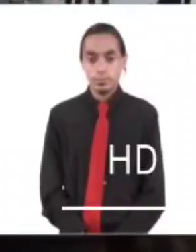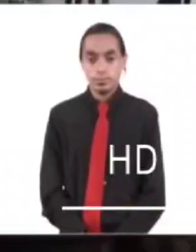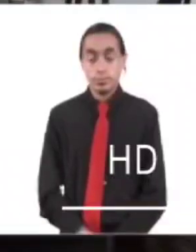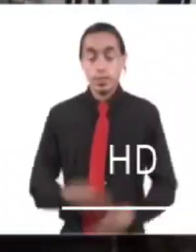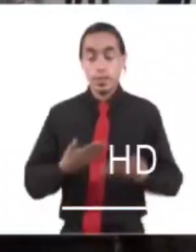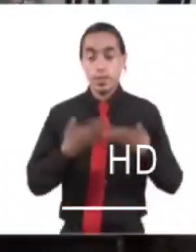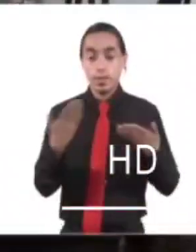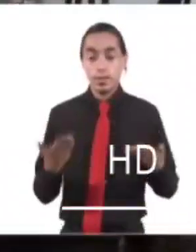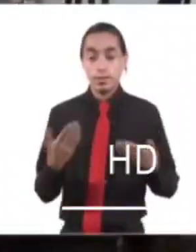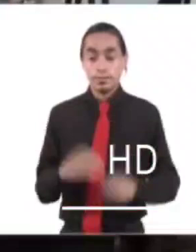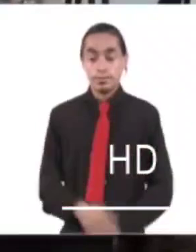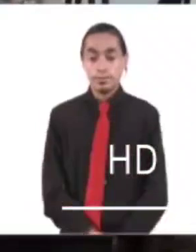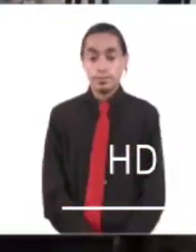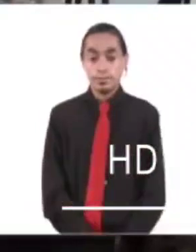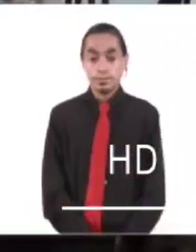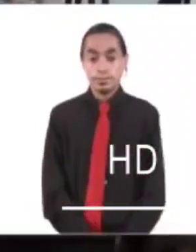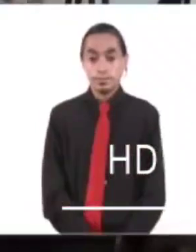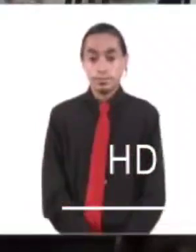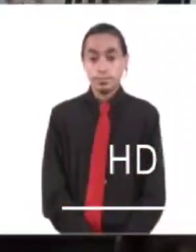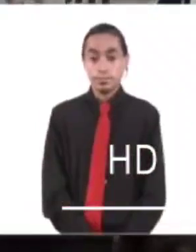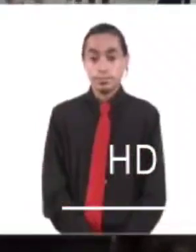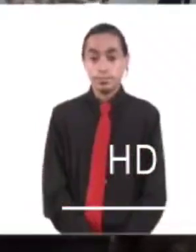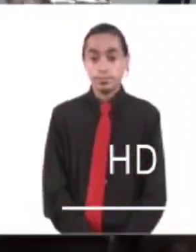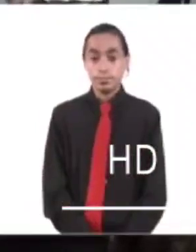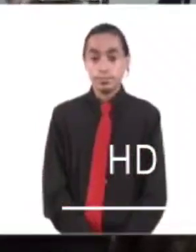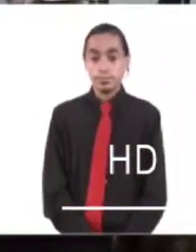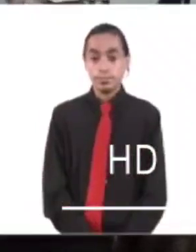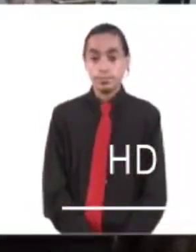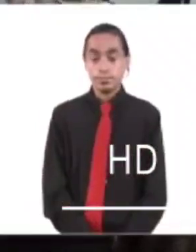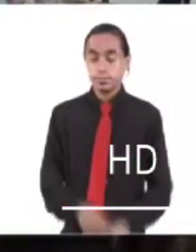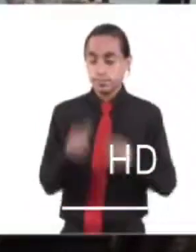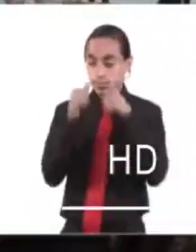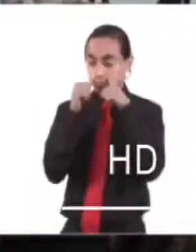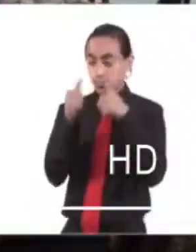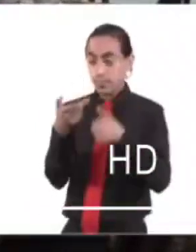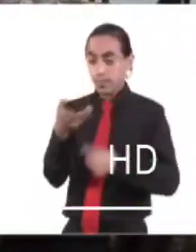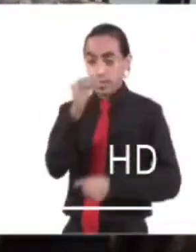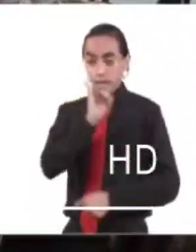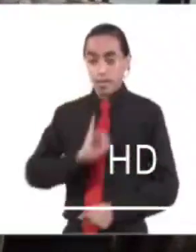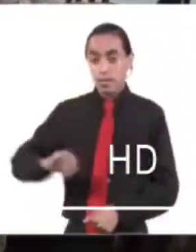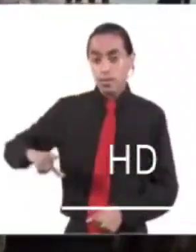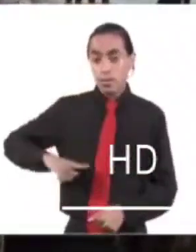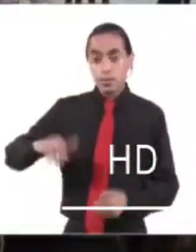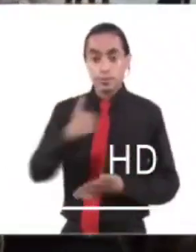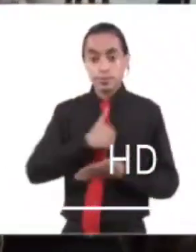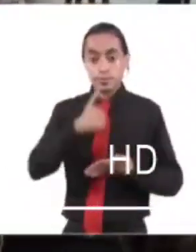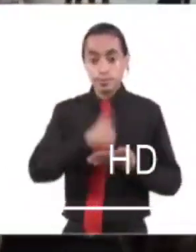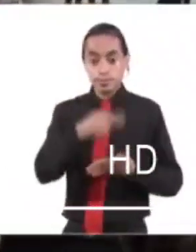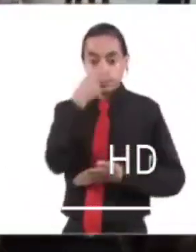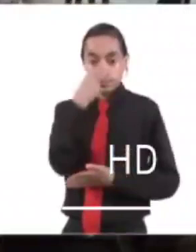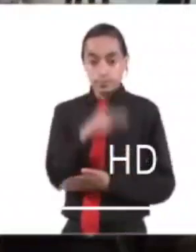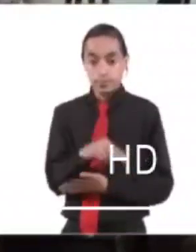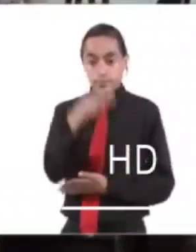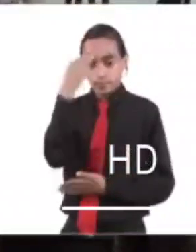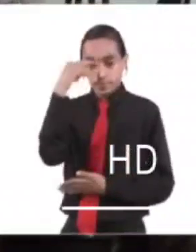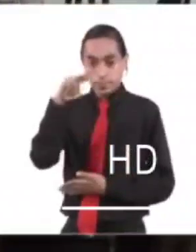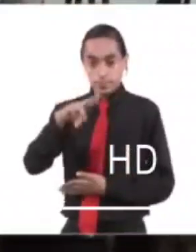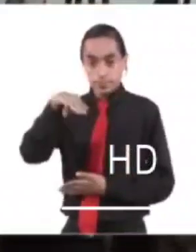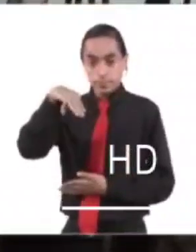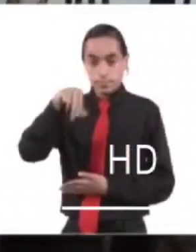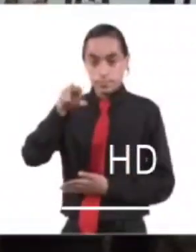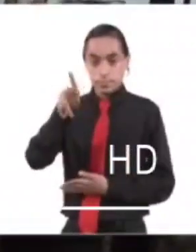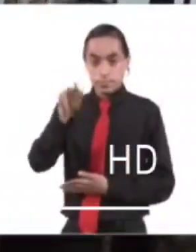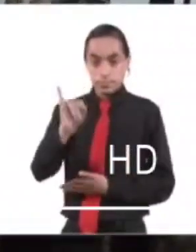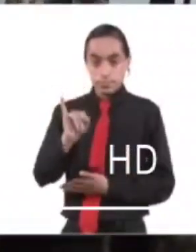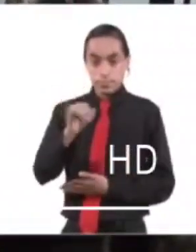A continuación, escuchemos el mensaje que nos dirige el jefe de gobierno de la Ciudad de México, maestro